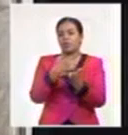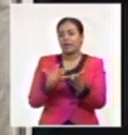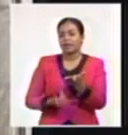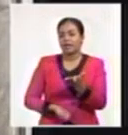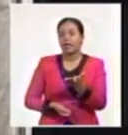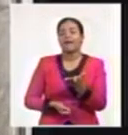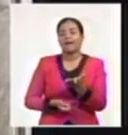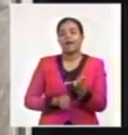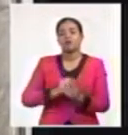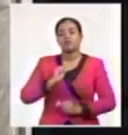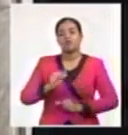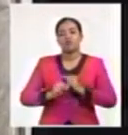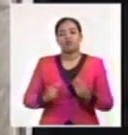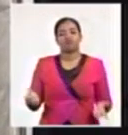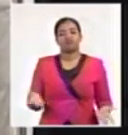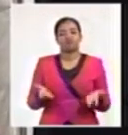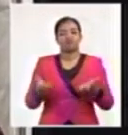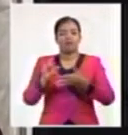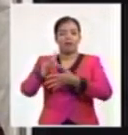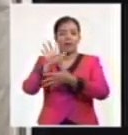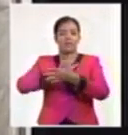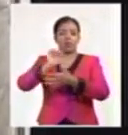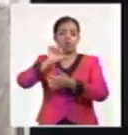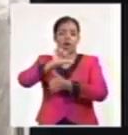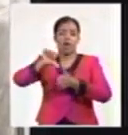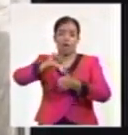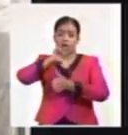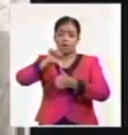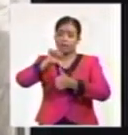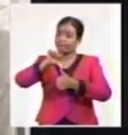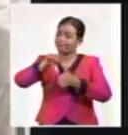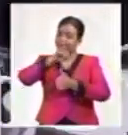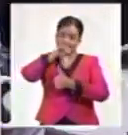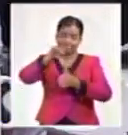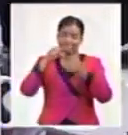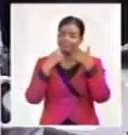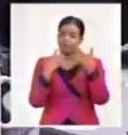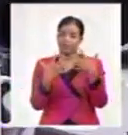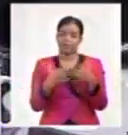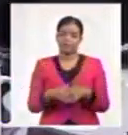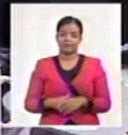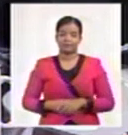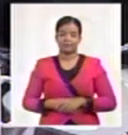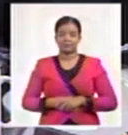revitalización, Oliver, de América Latina y el Caribe. El Caribe es muy importante también en